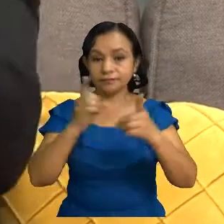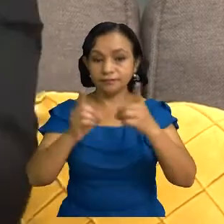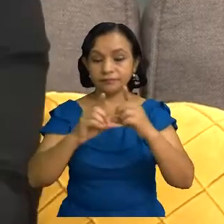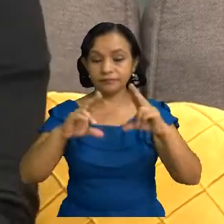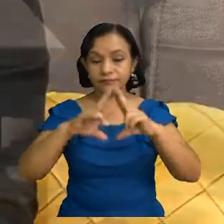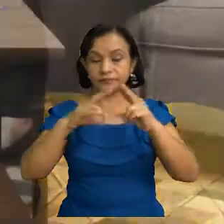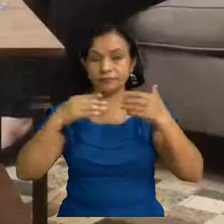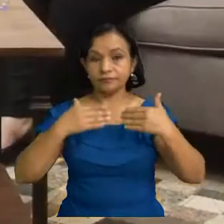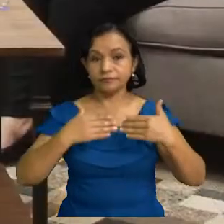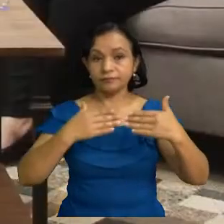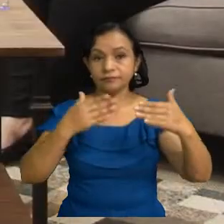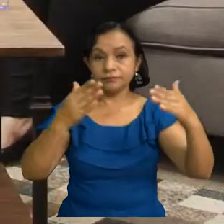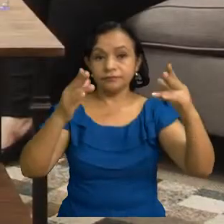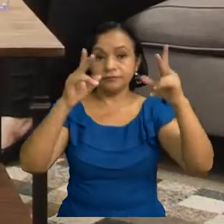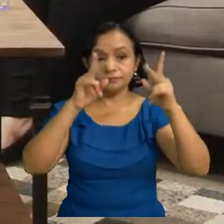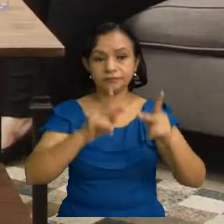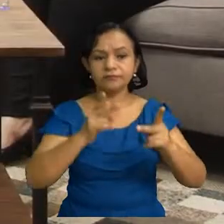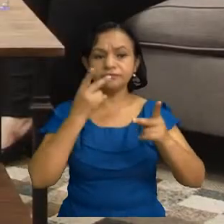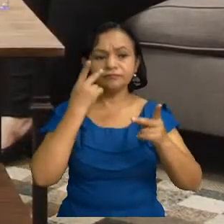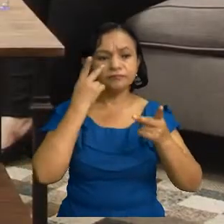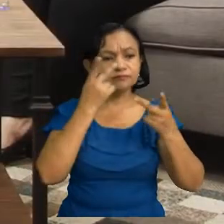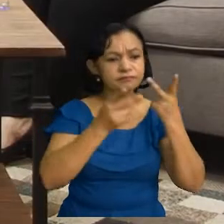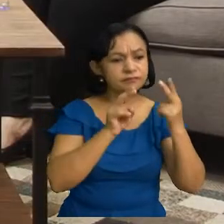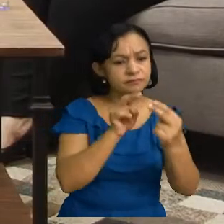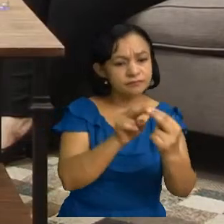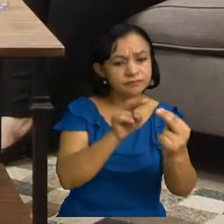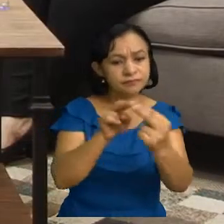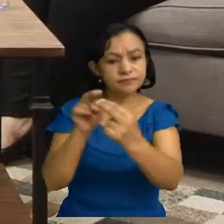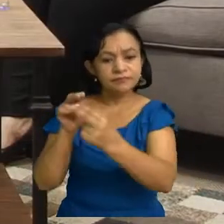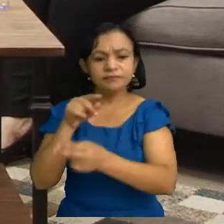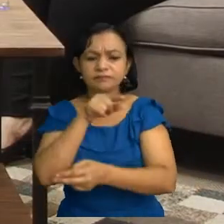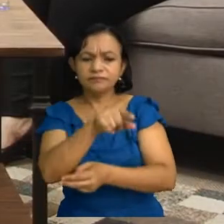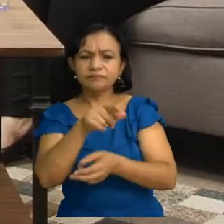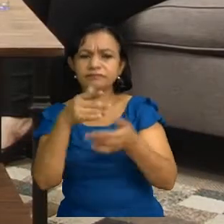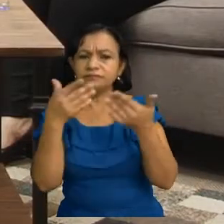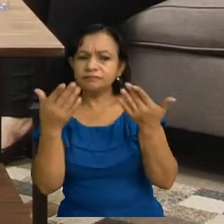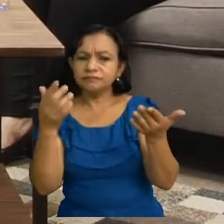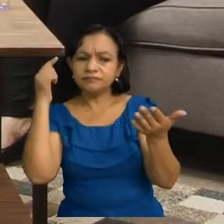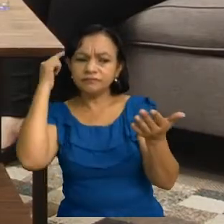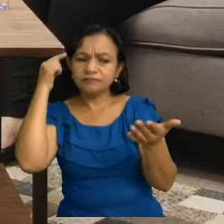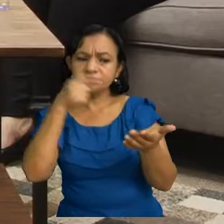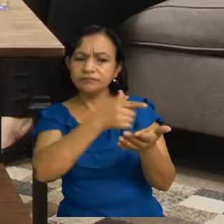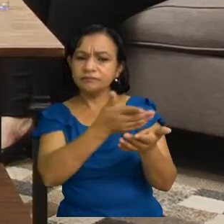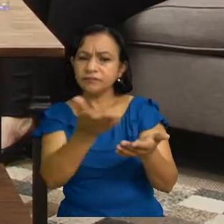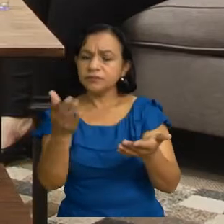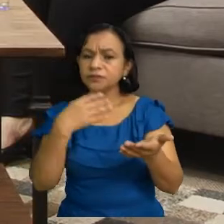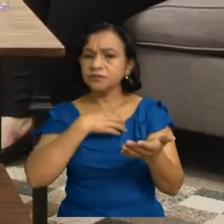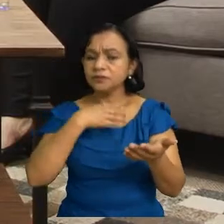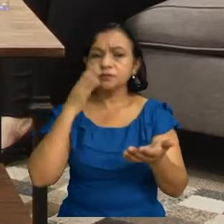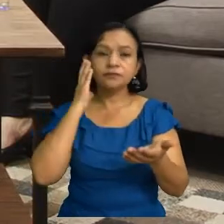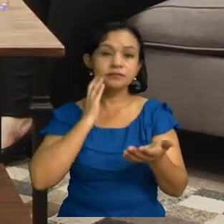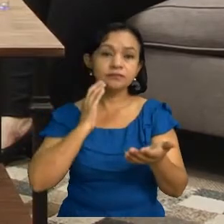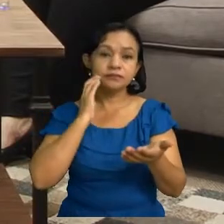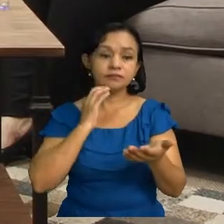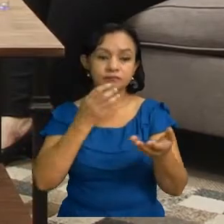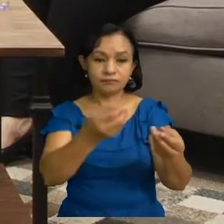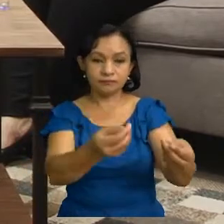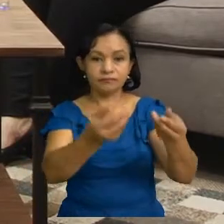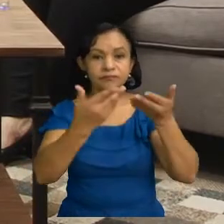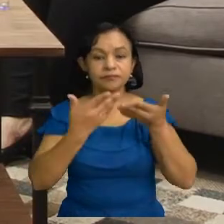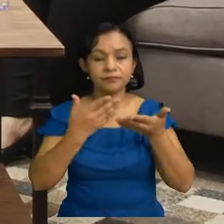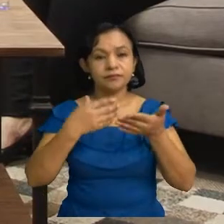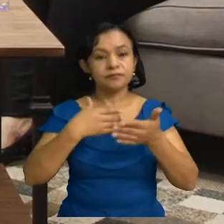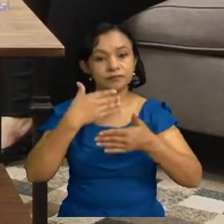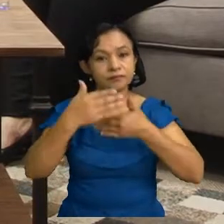internamos con nuestra gente a ver qué es lo que sienten nuestra gente que opina nuestra gente ellos nos dan los elementos para nosotros ir